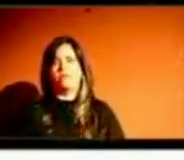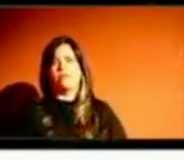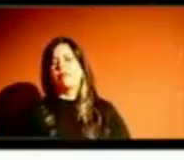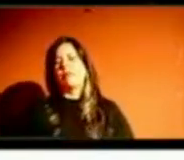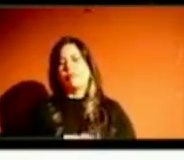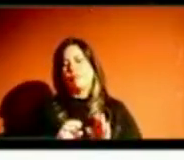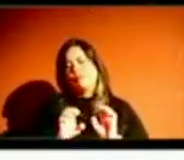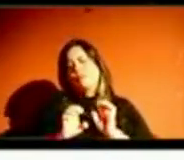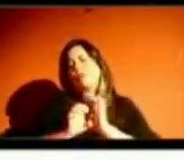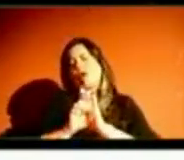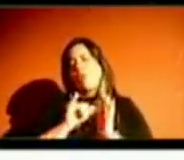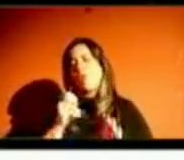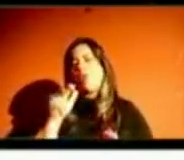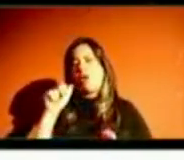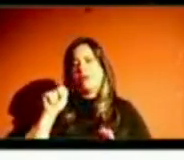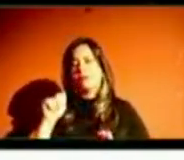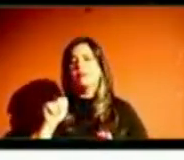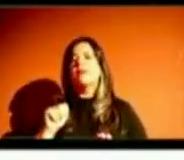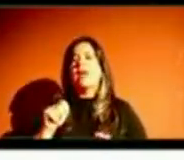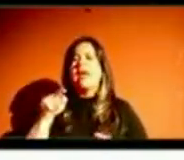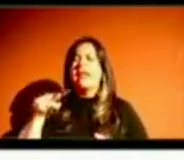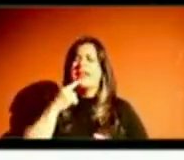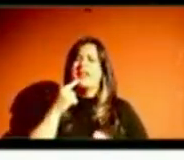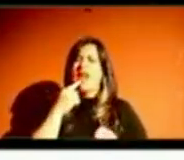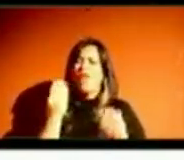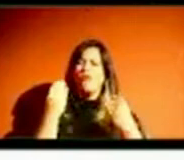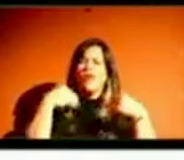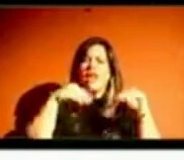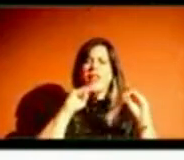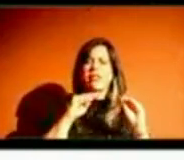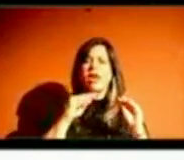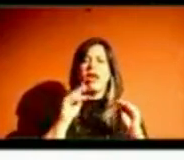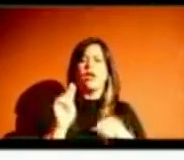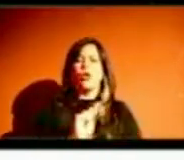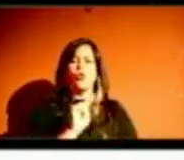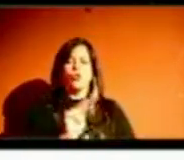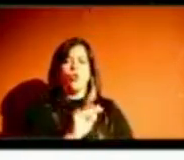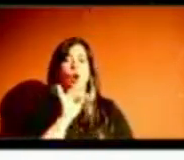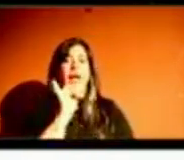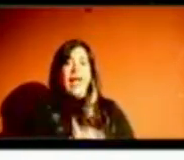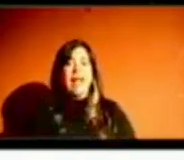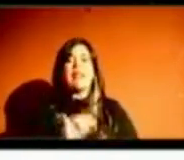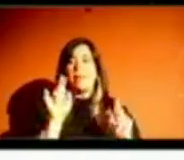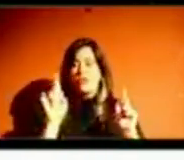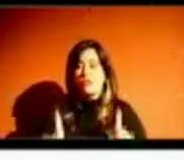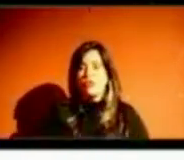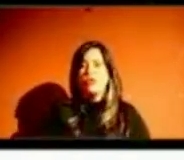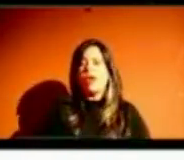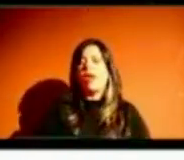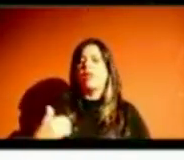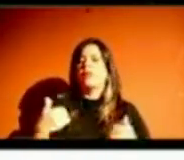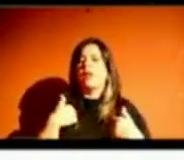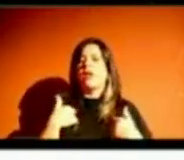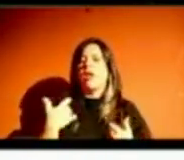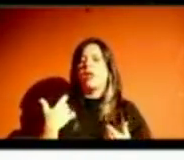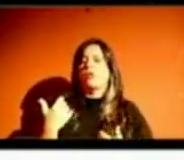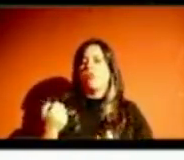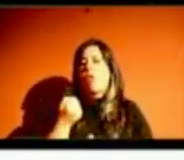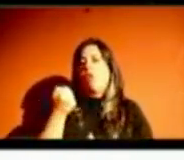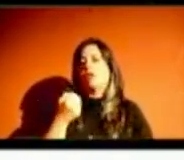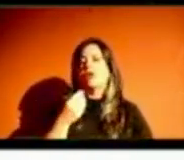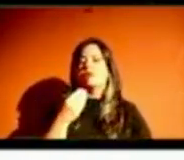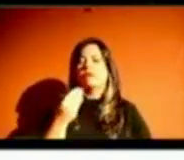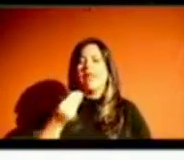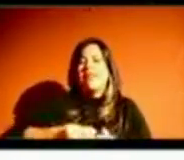Rodríguez es la cuenta de ventas y uso. En este ejemplo vemos que este contribuyente tiene un rojo, como